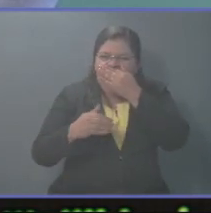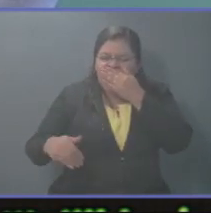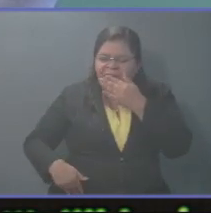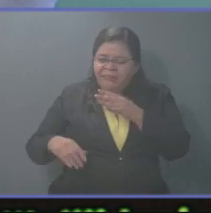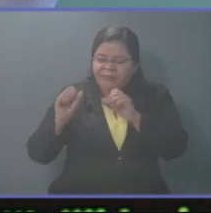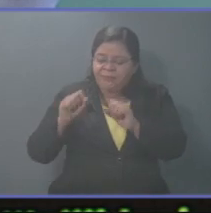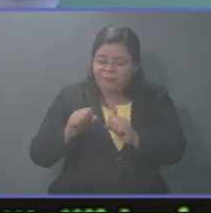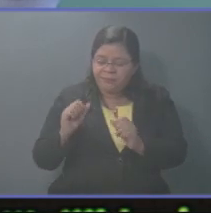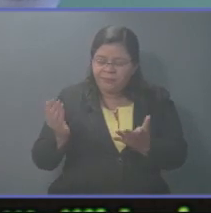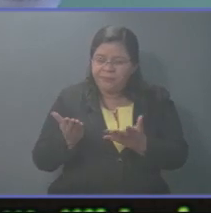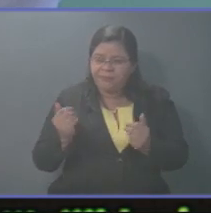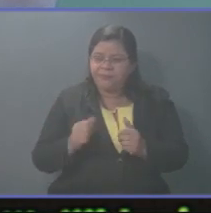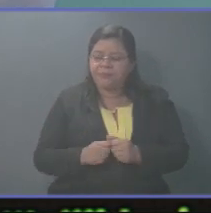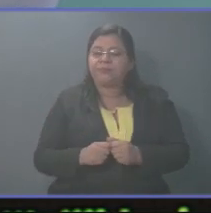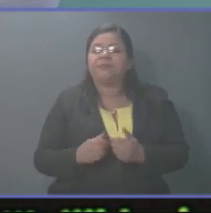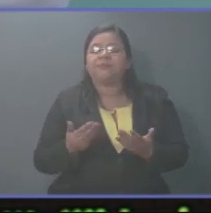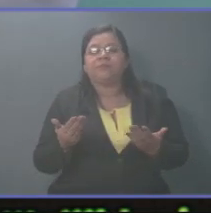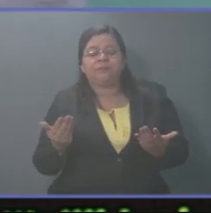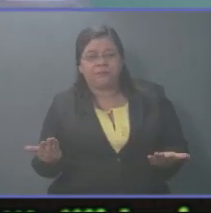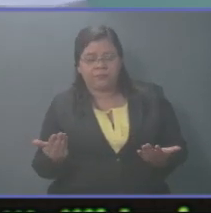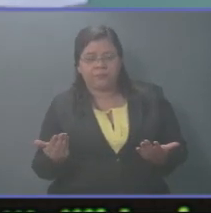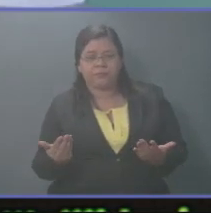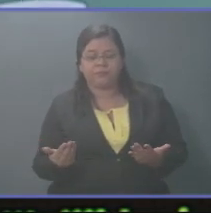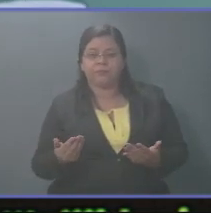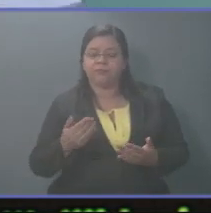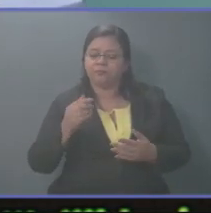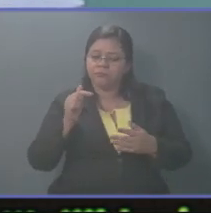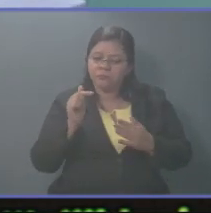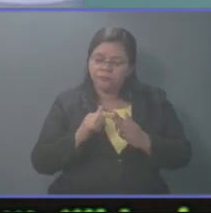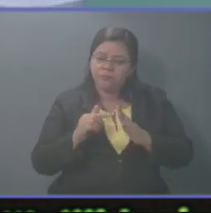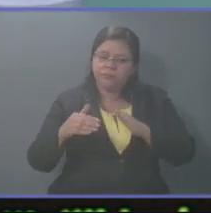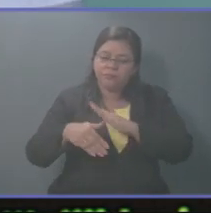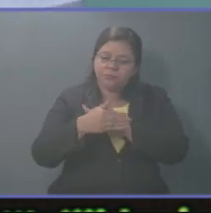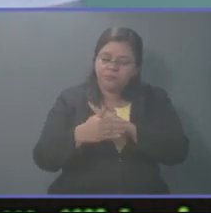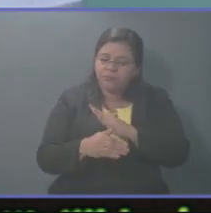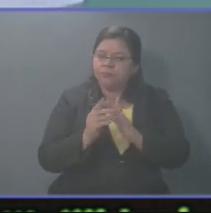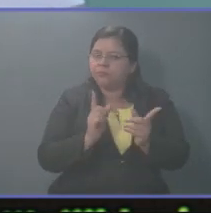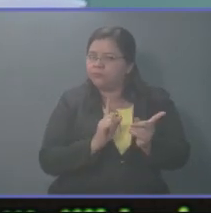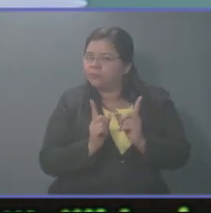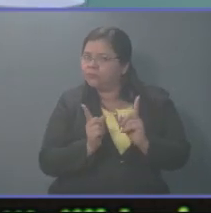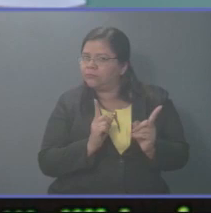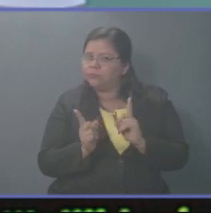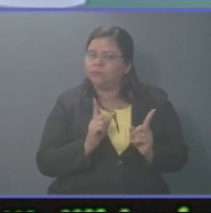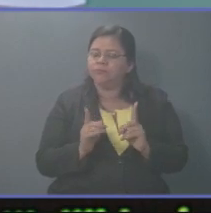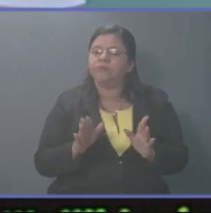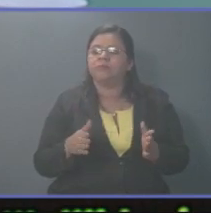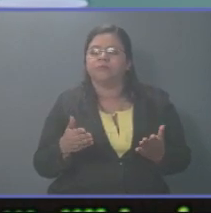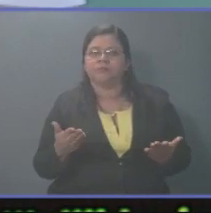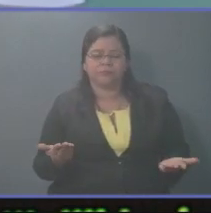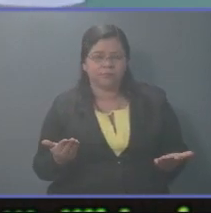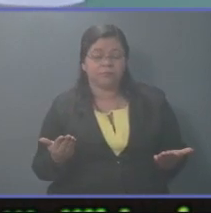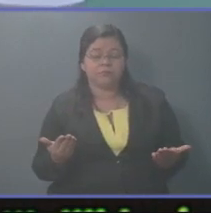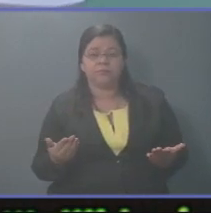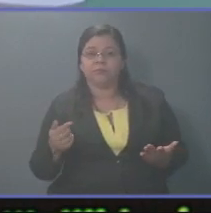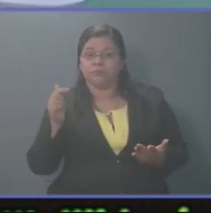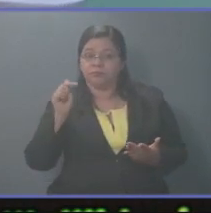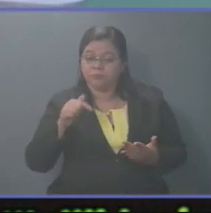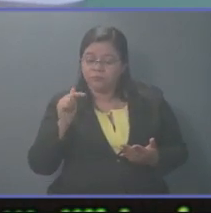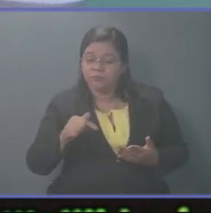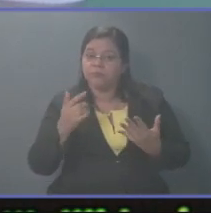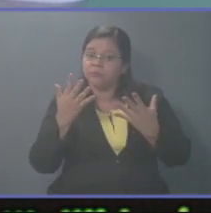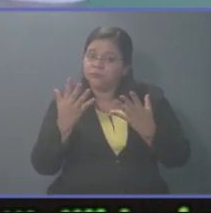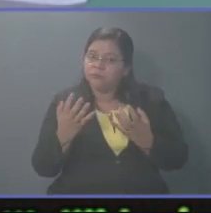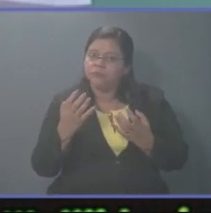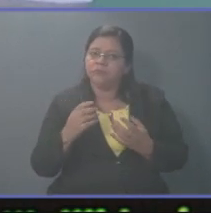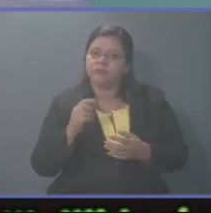hacer mención, puesto que la jurisprudencia es variable según la conformación subjetiva de la misma, por lo que mantiene un